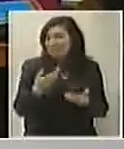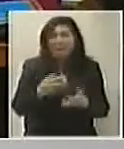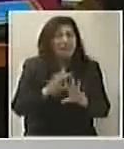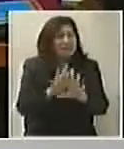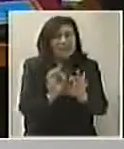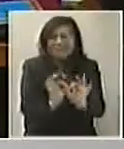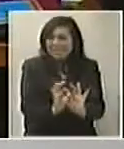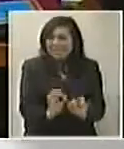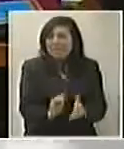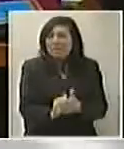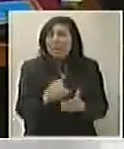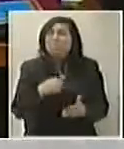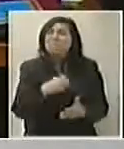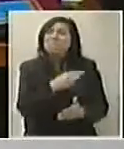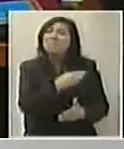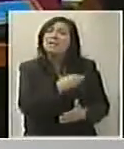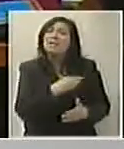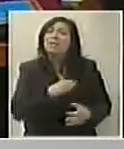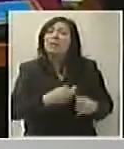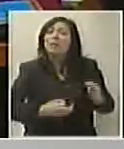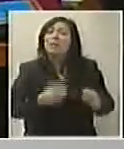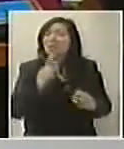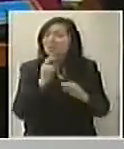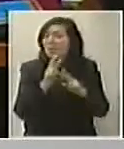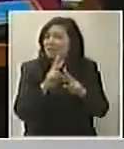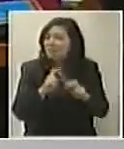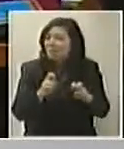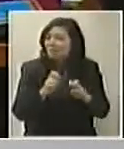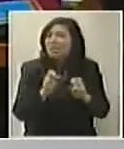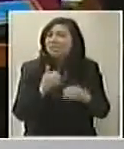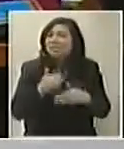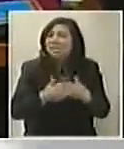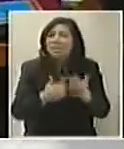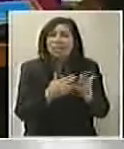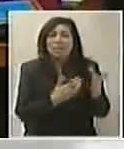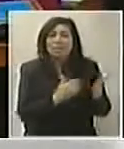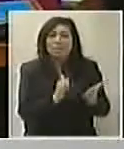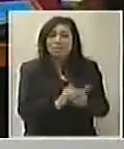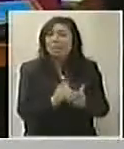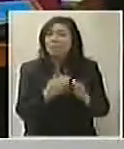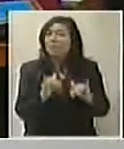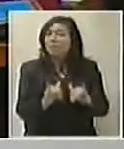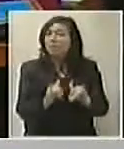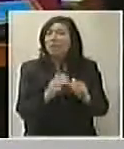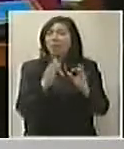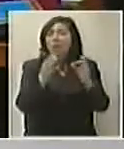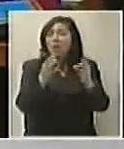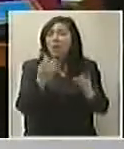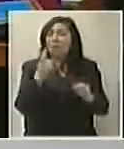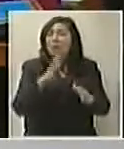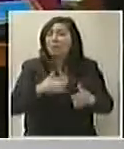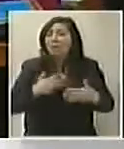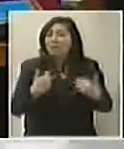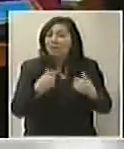concurso? Y aquí el ministro de Justicia dijo que iba a investigar. Seguimos esperando y durmiendo el sueño de los justos